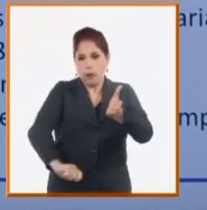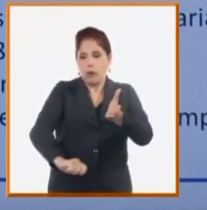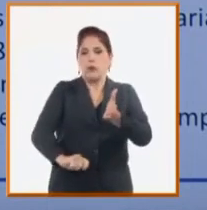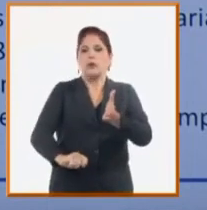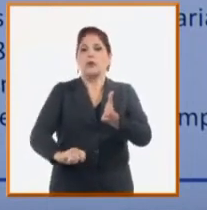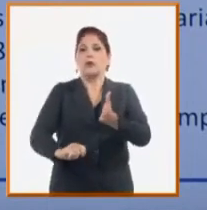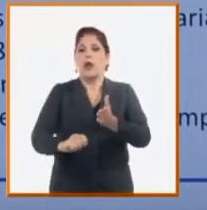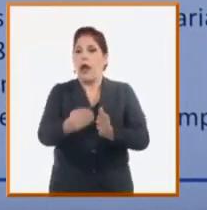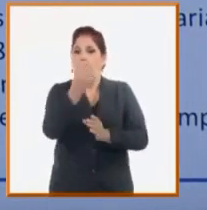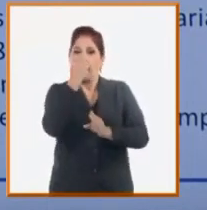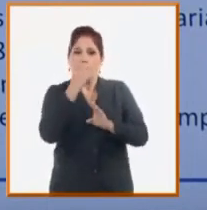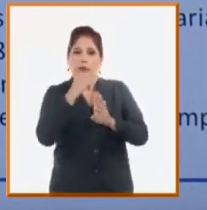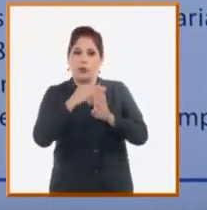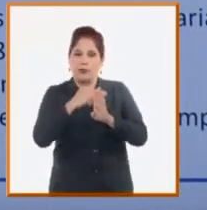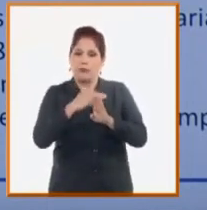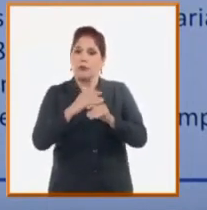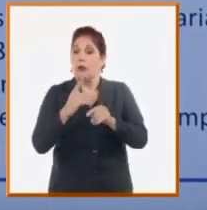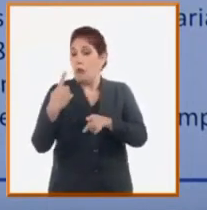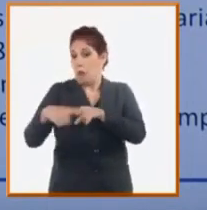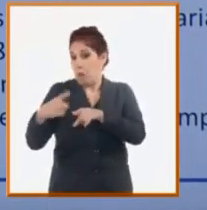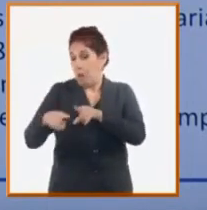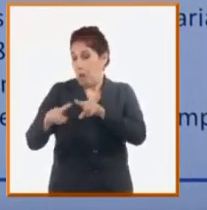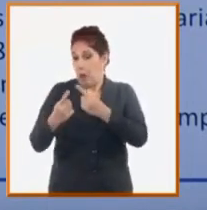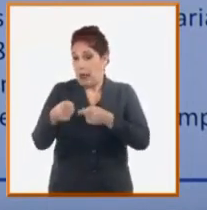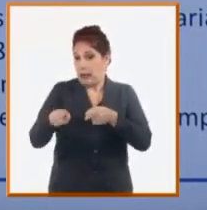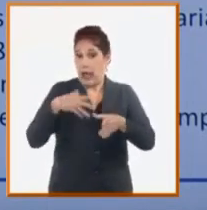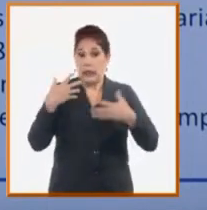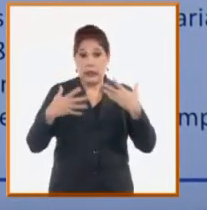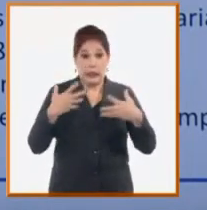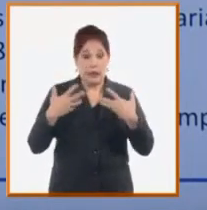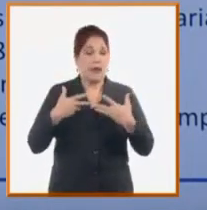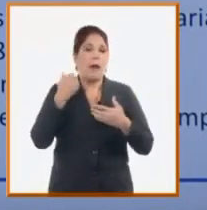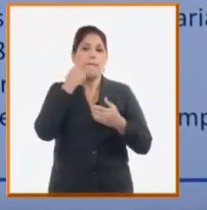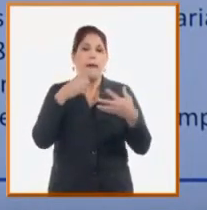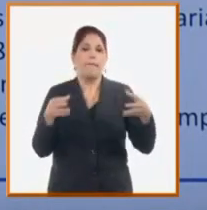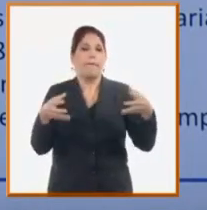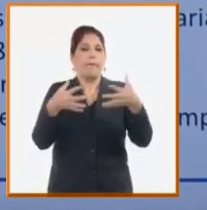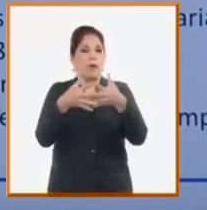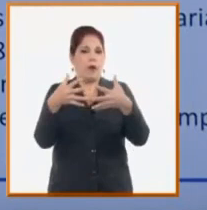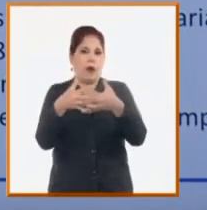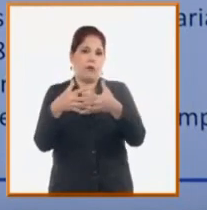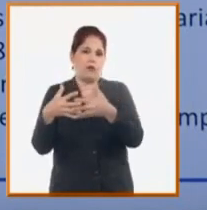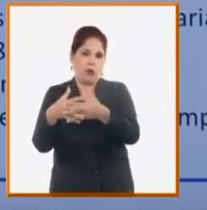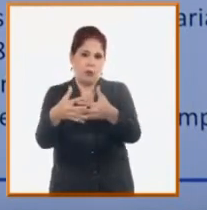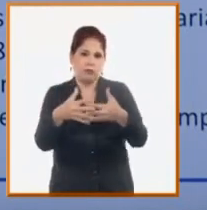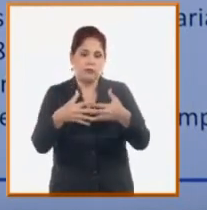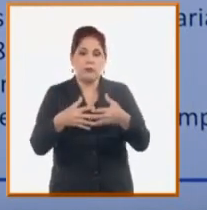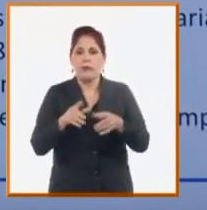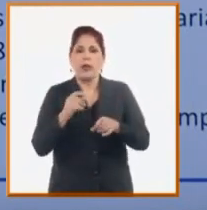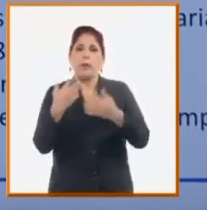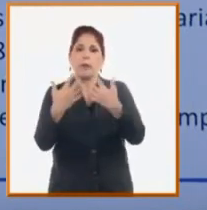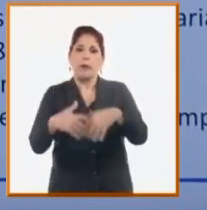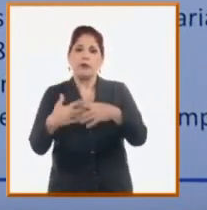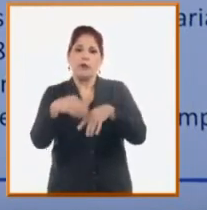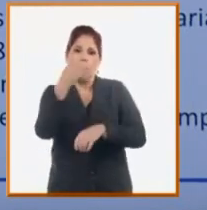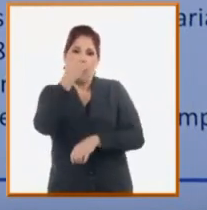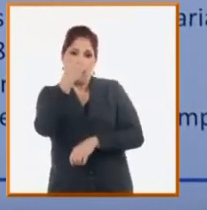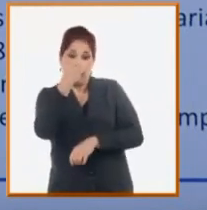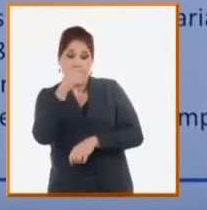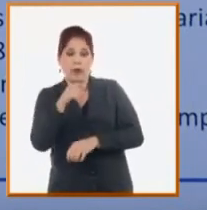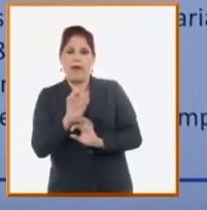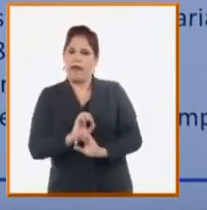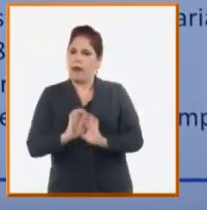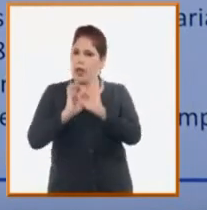retenciones de alimentos, las paralizaciones, porque esta es una de las actividades que tiene más vínculo con la mayoría de los actores. Todo lo que tiene que ver con producción de alimentos y otros